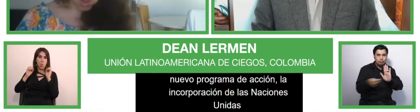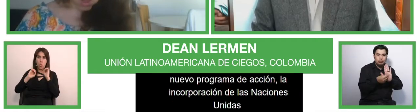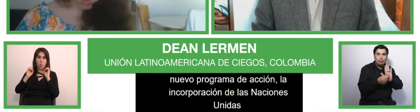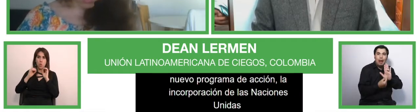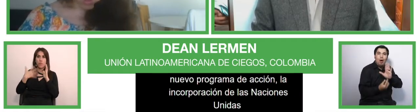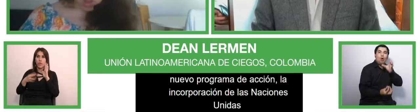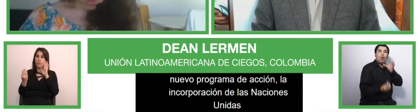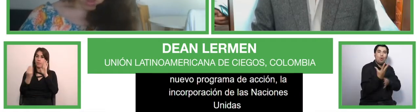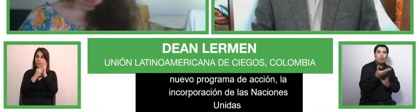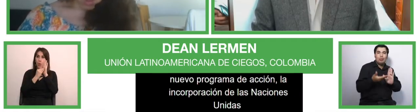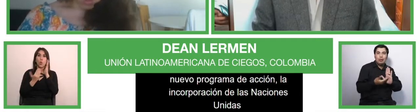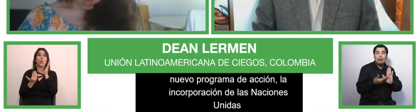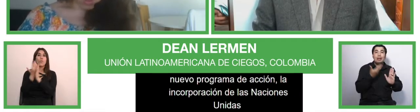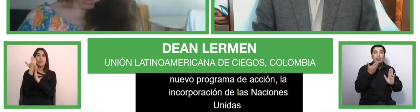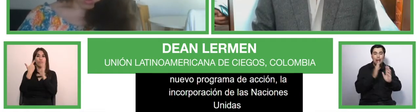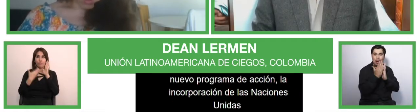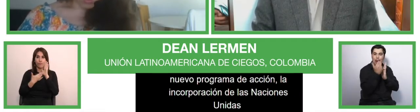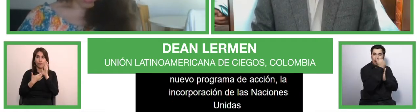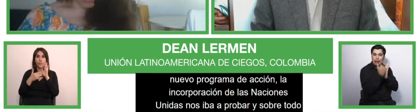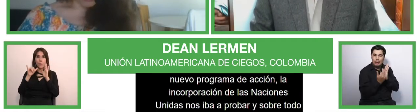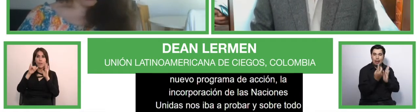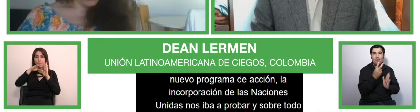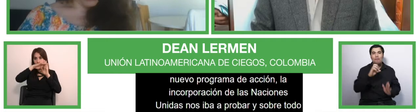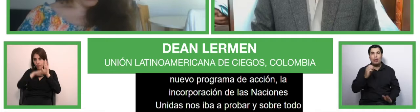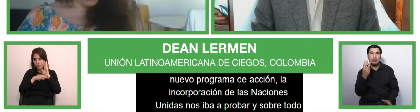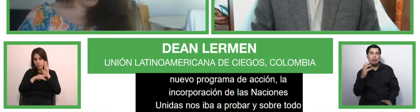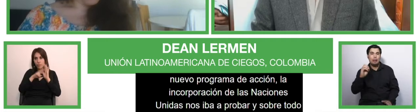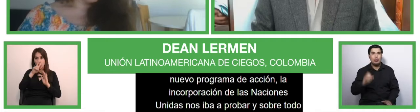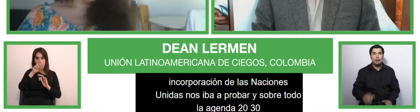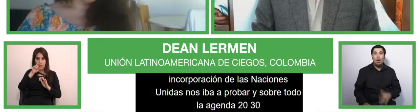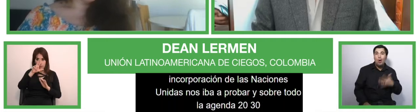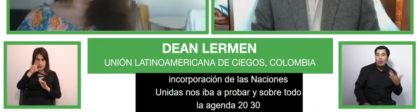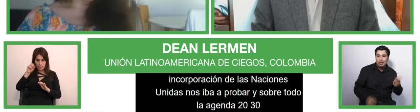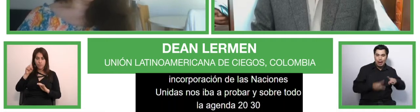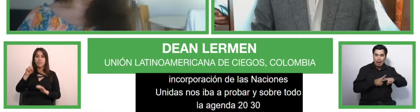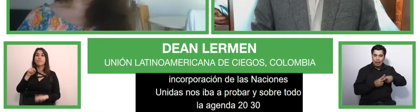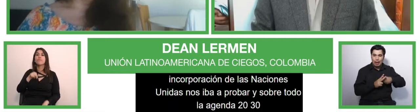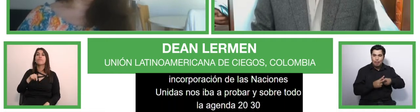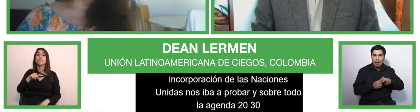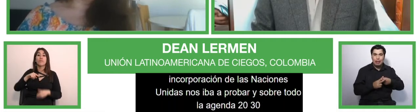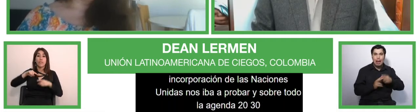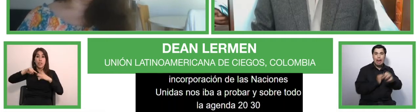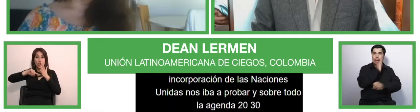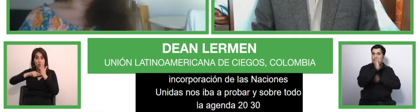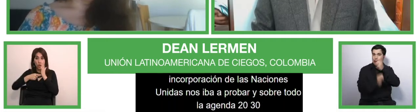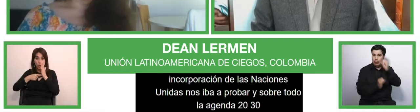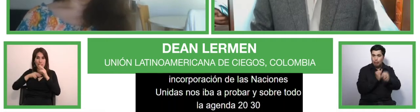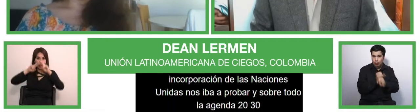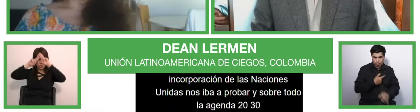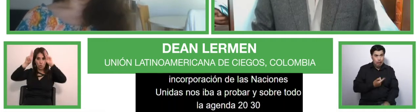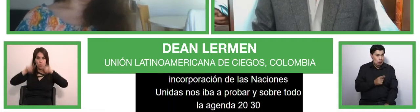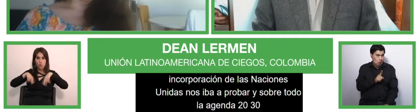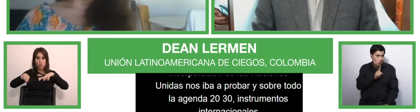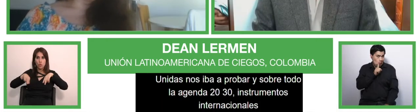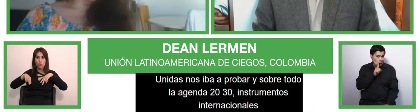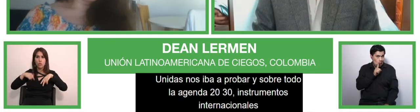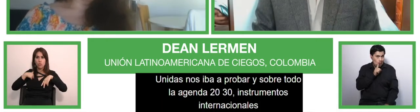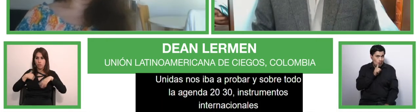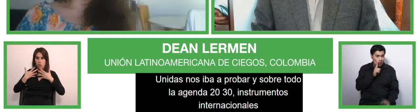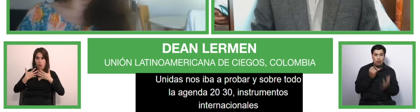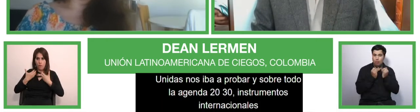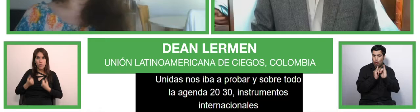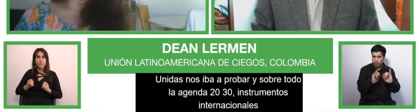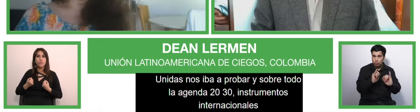sobre todo la Agenda 2030. O sea, instrumentos internacionales tenemos, información